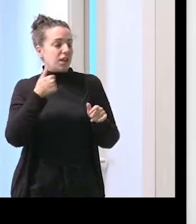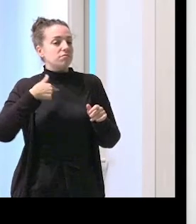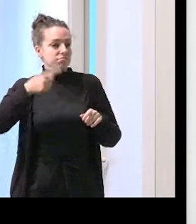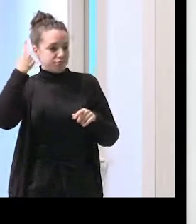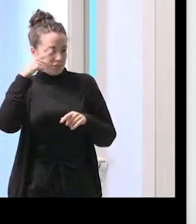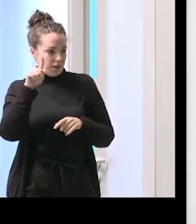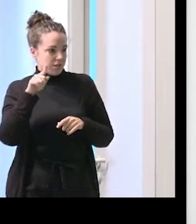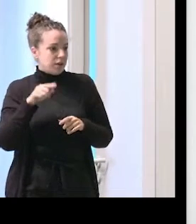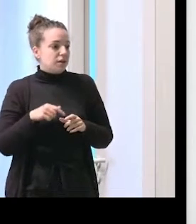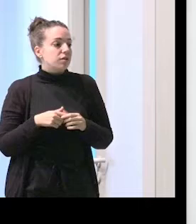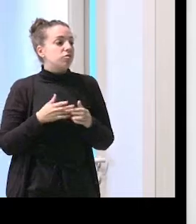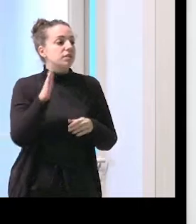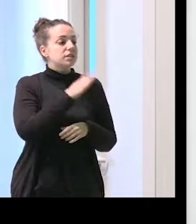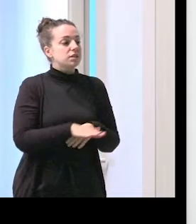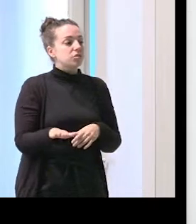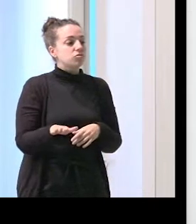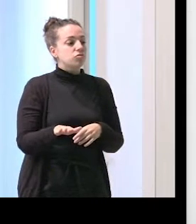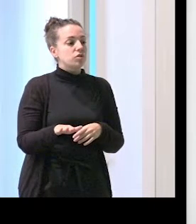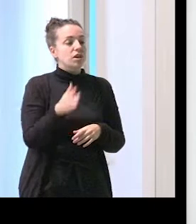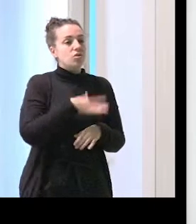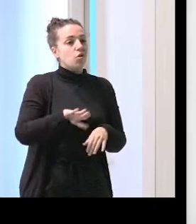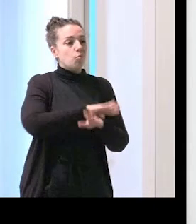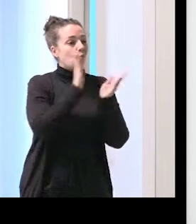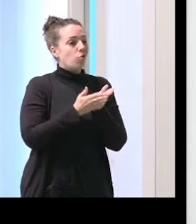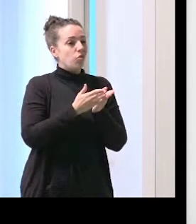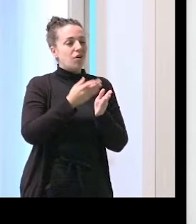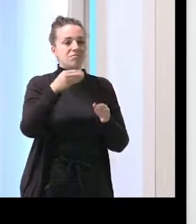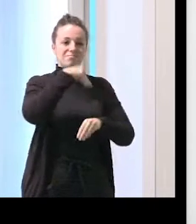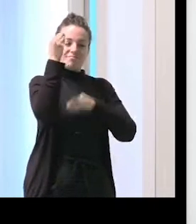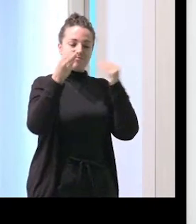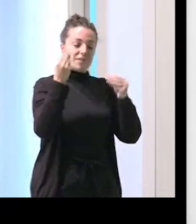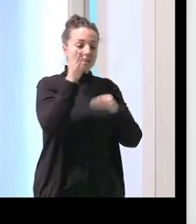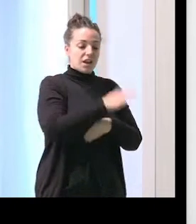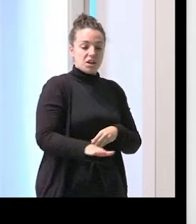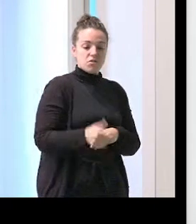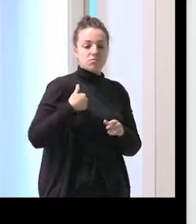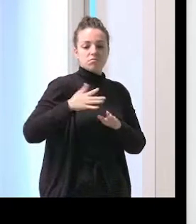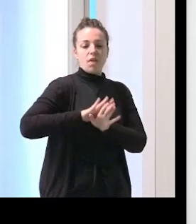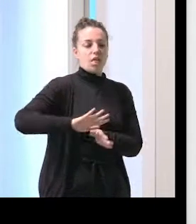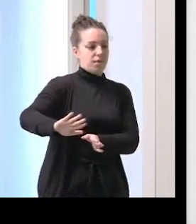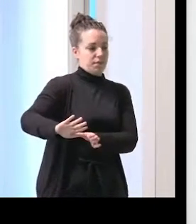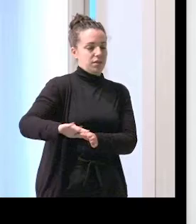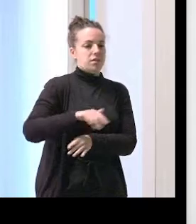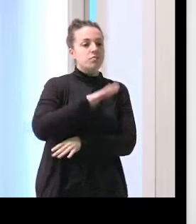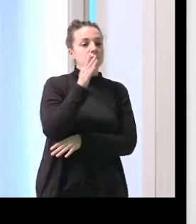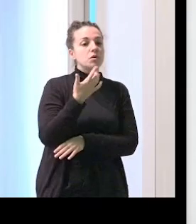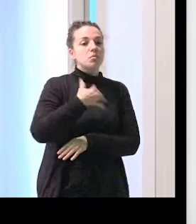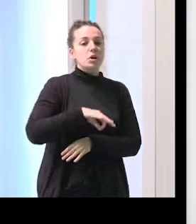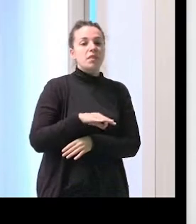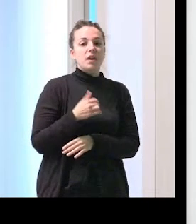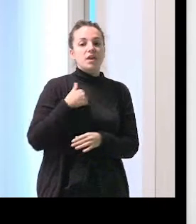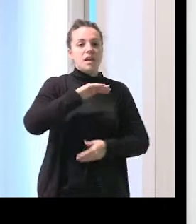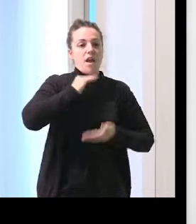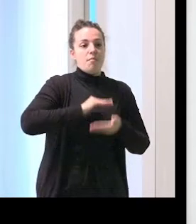ello. Los niños, todo el mundo piensa que son niños y que es un ser aparte porque quizás no tenga la